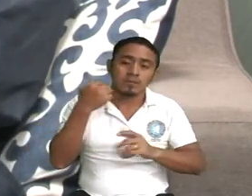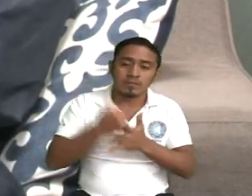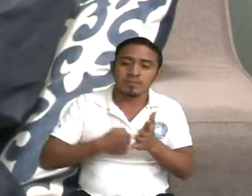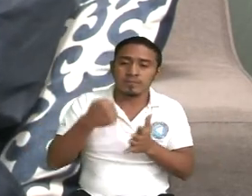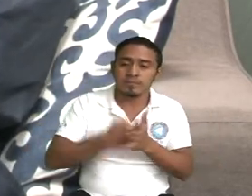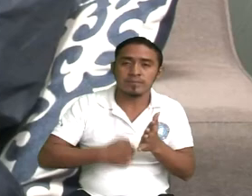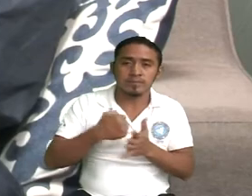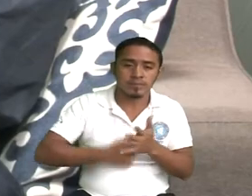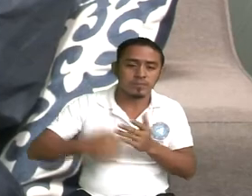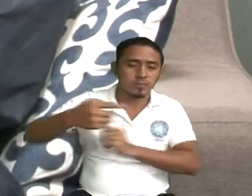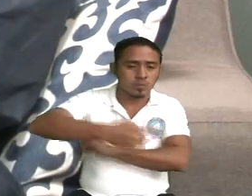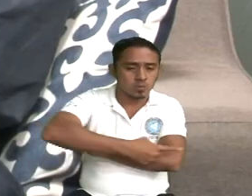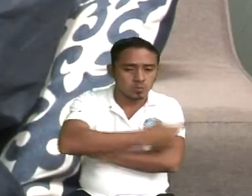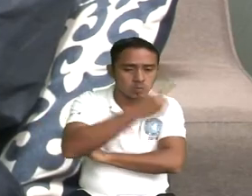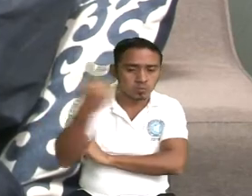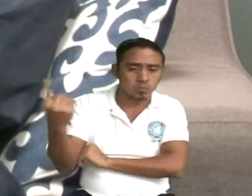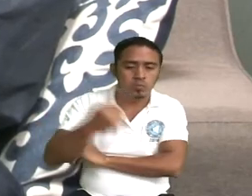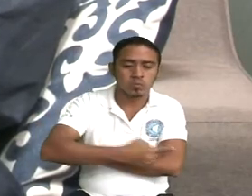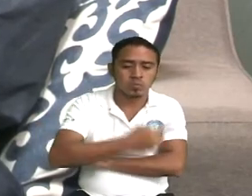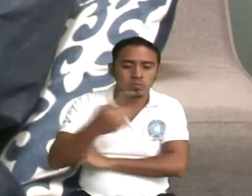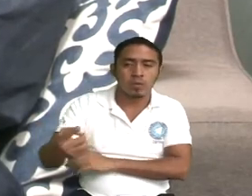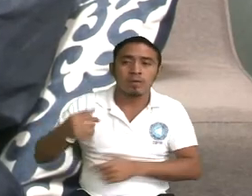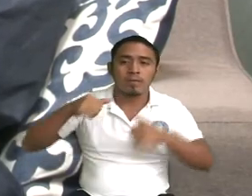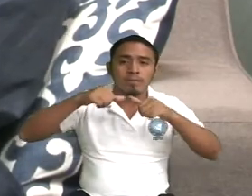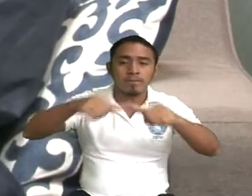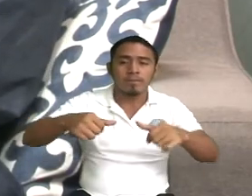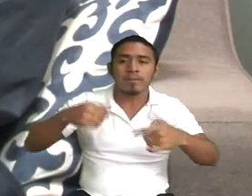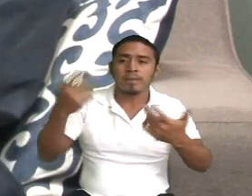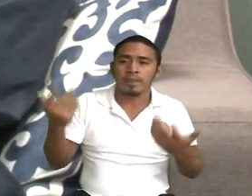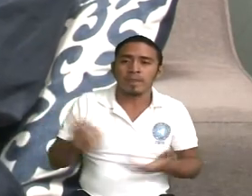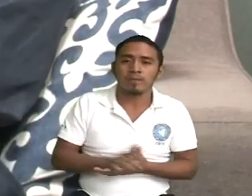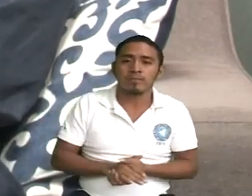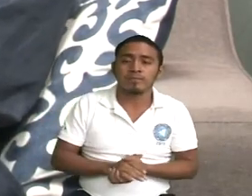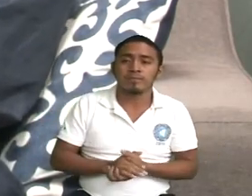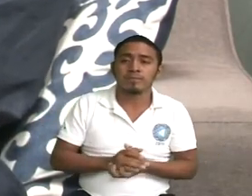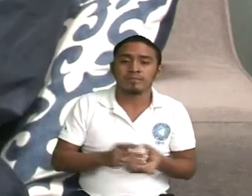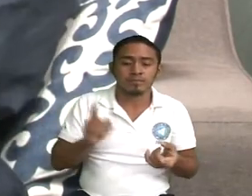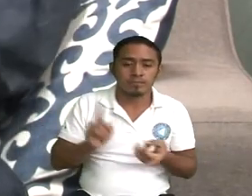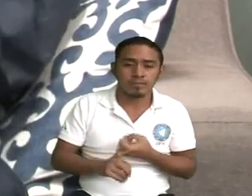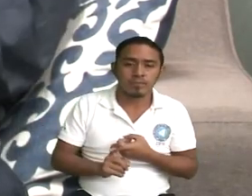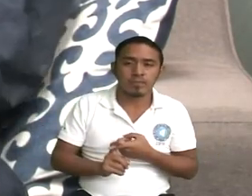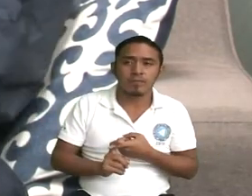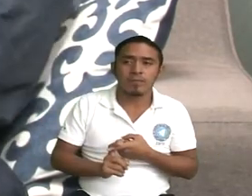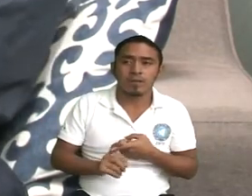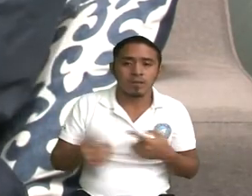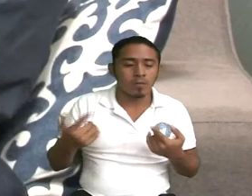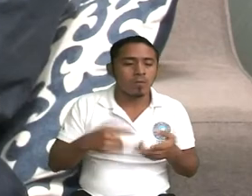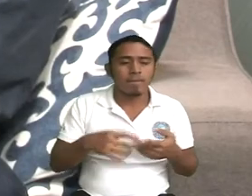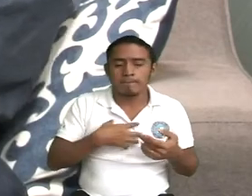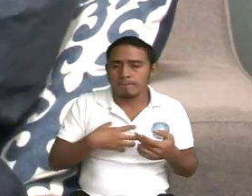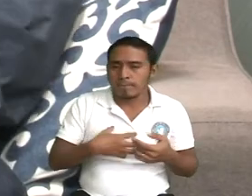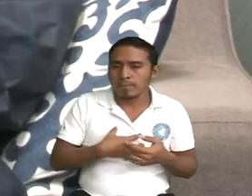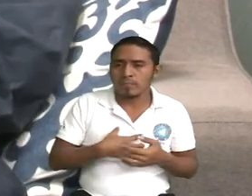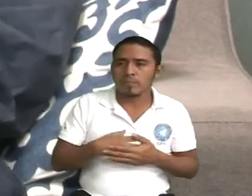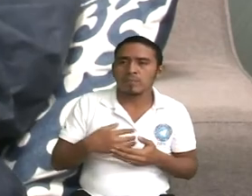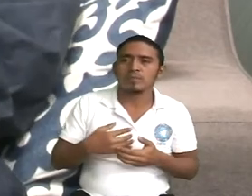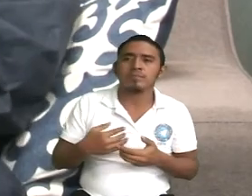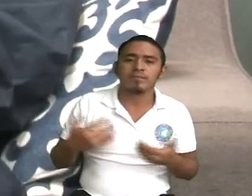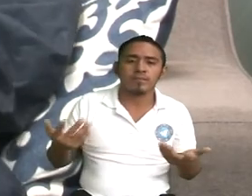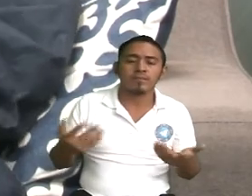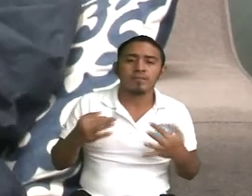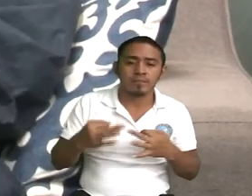luchando día a día para seguir progresando, tanto en el hogar, tanto en sus negocios, y para